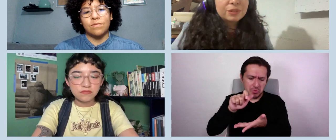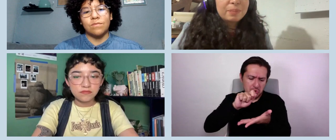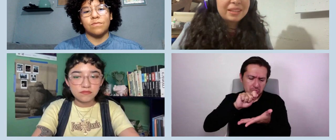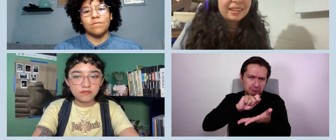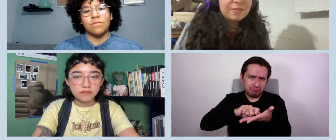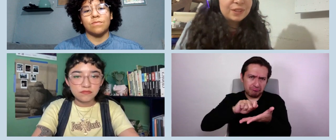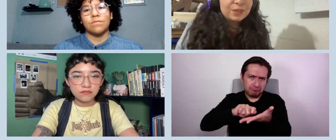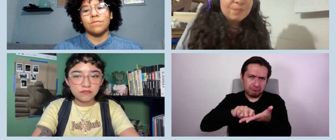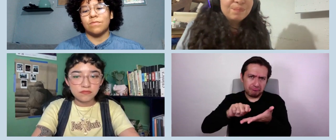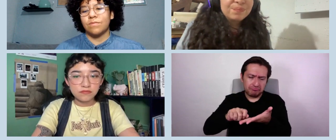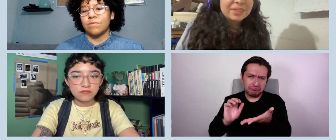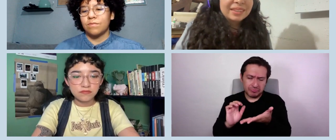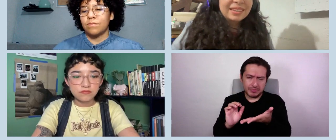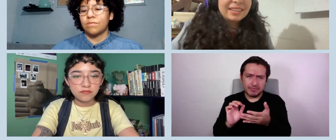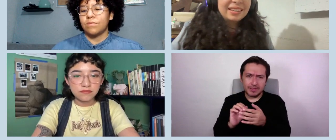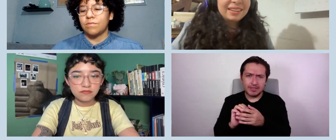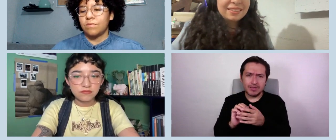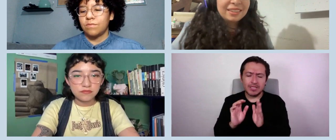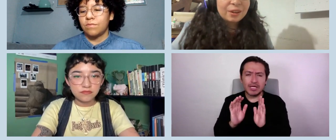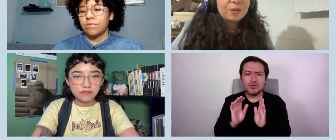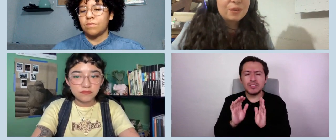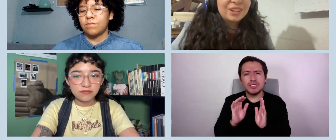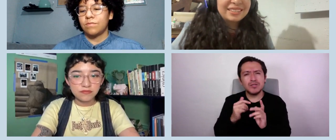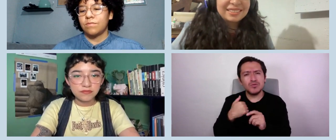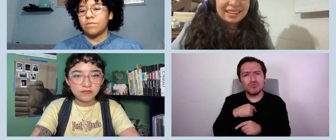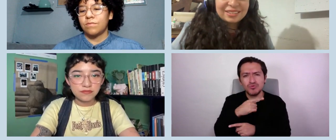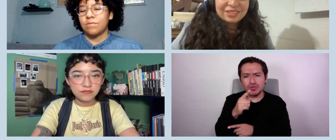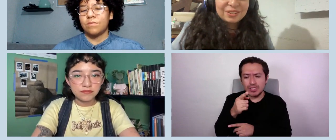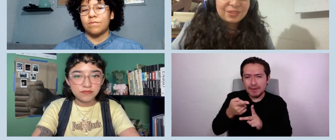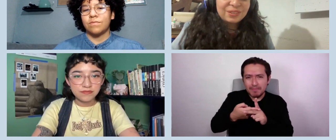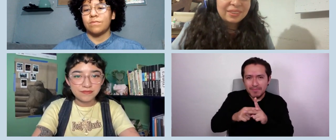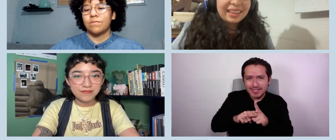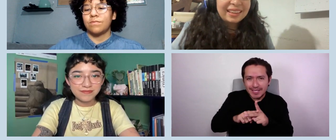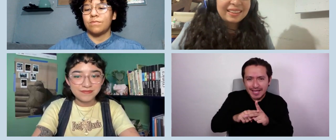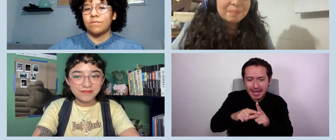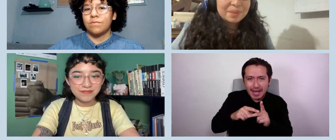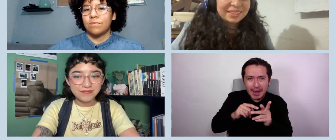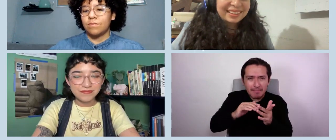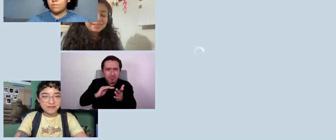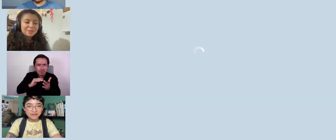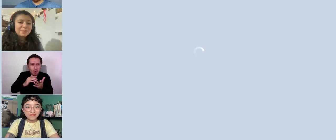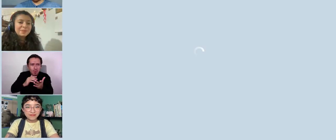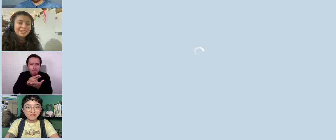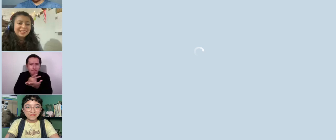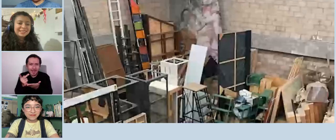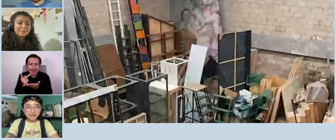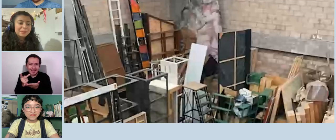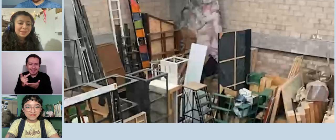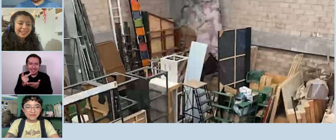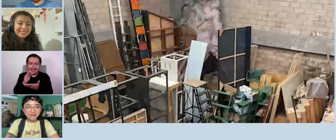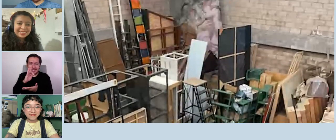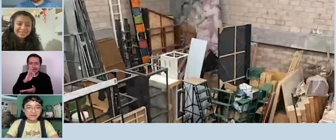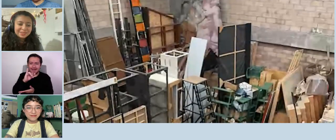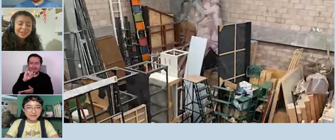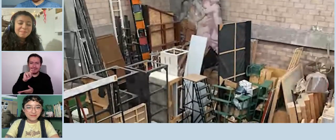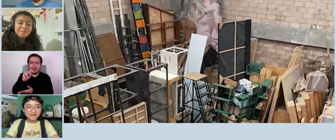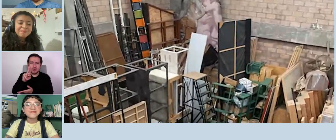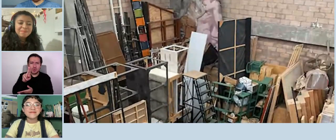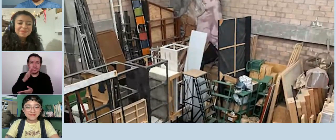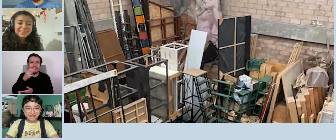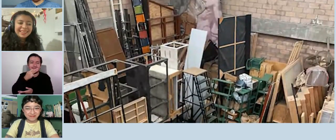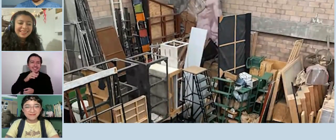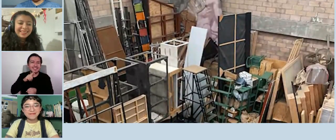comenzamos a planear el fitu y llegó la instalación de la puerta que buscamos en la bodega de teatro